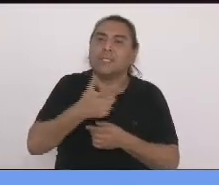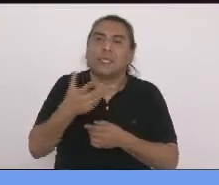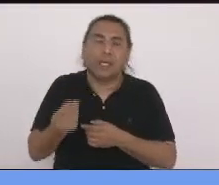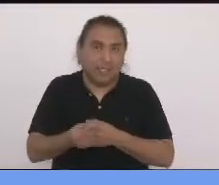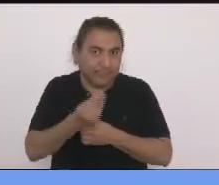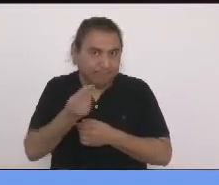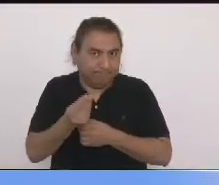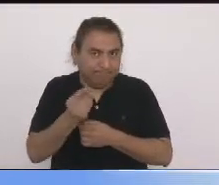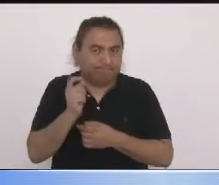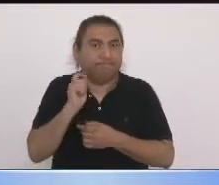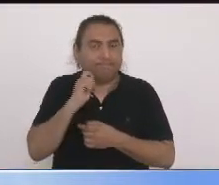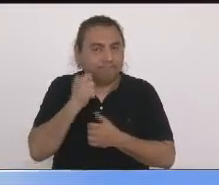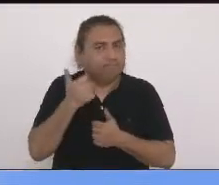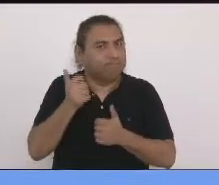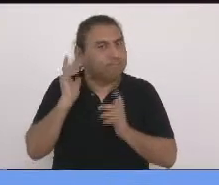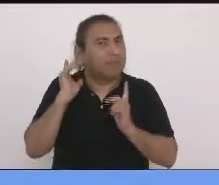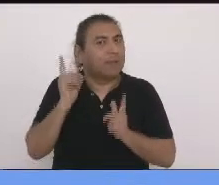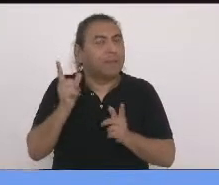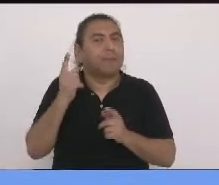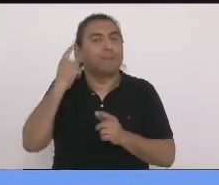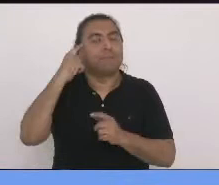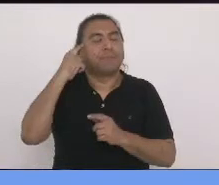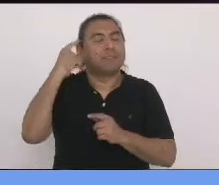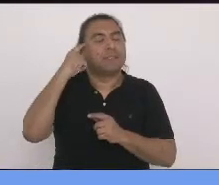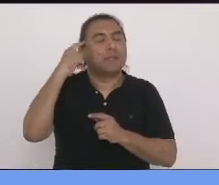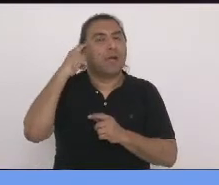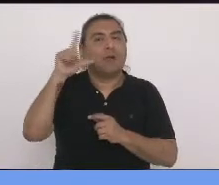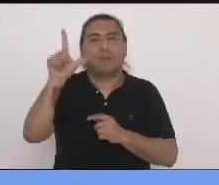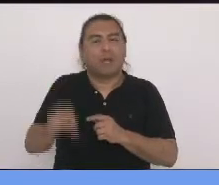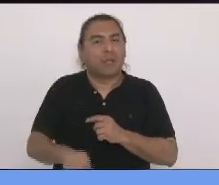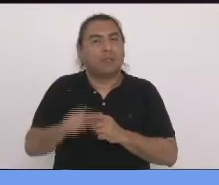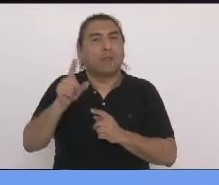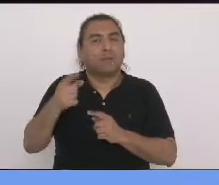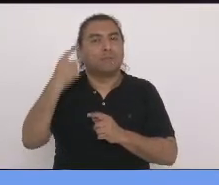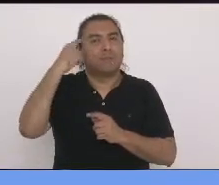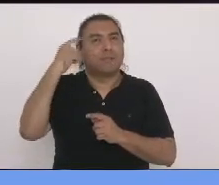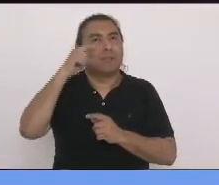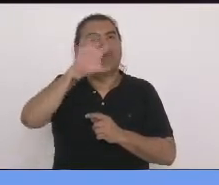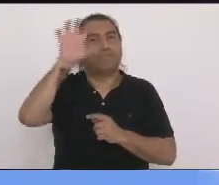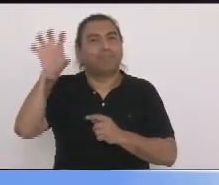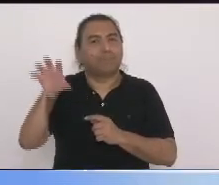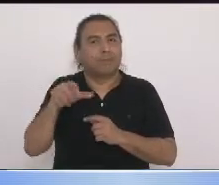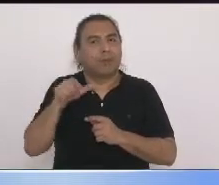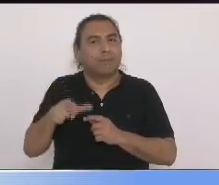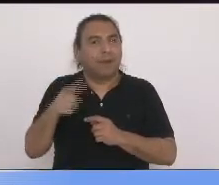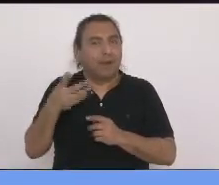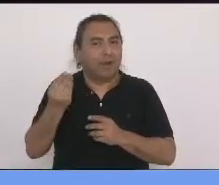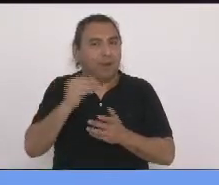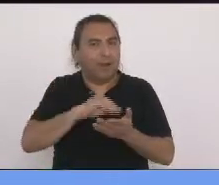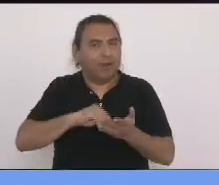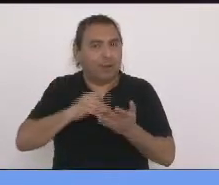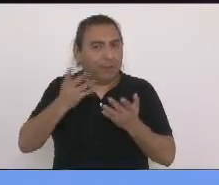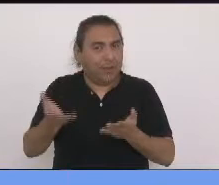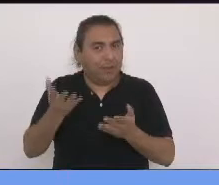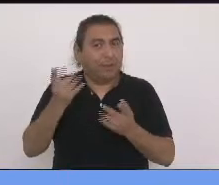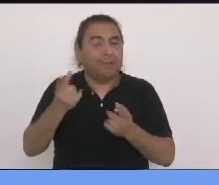contempla el federalismo contempla las regiones judiciales de nuestro país en la elección de los abogados y que